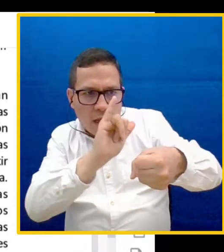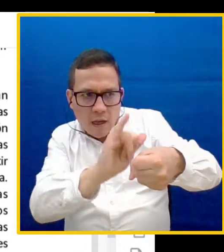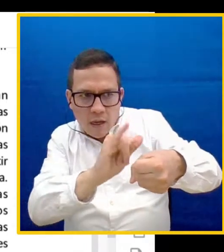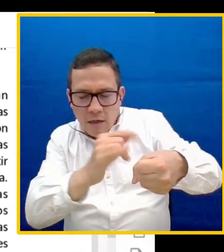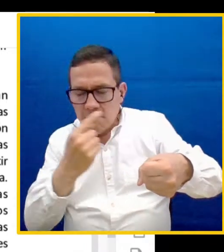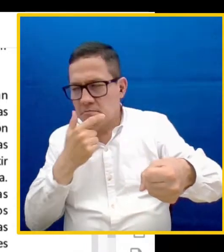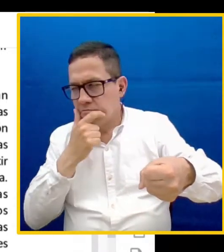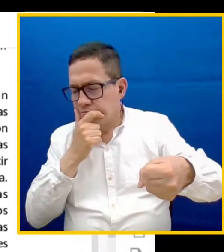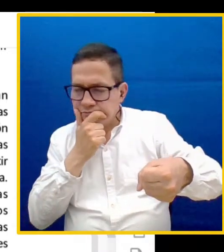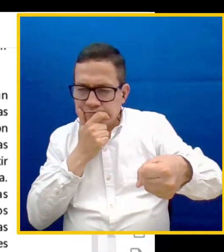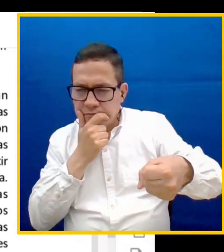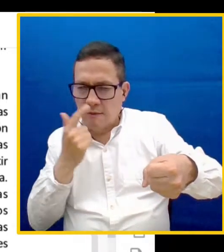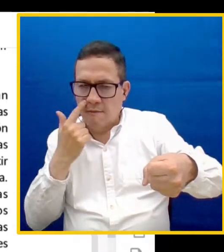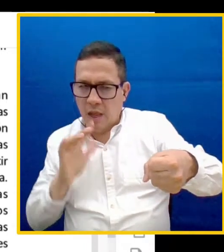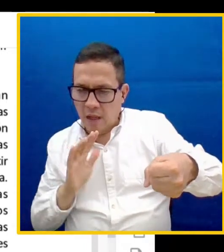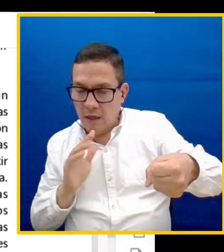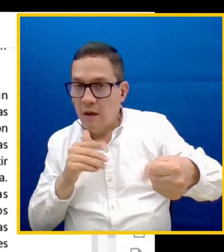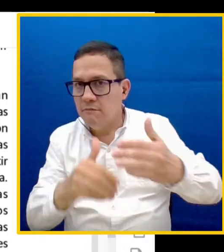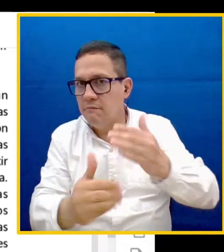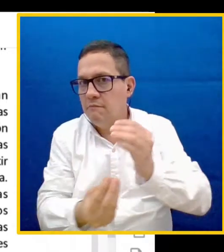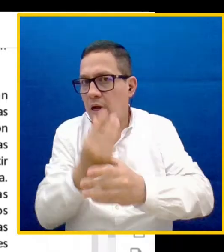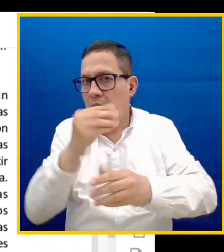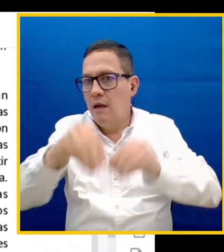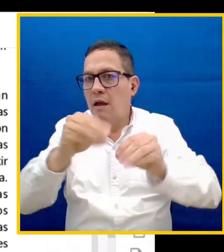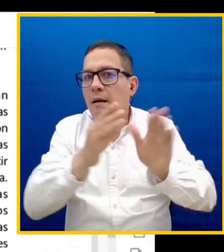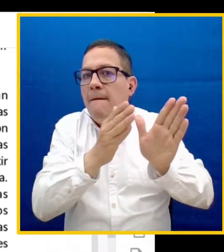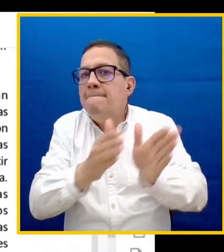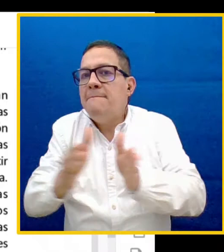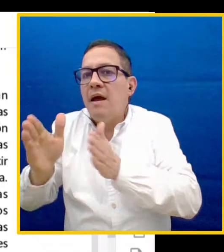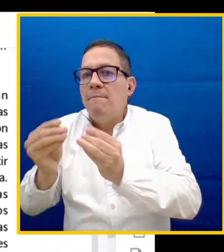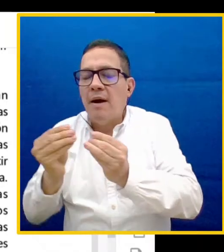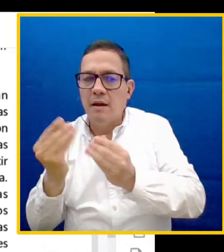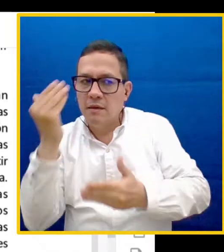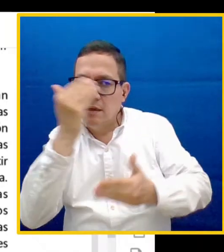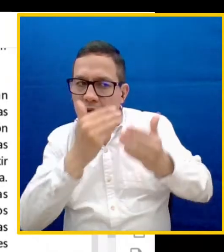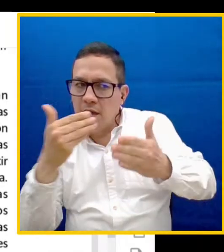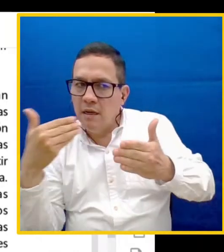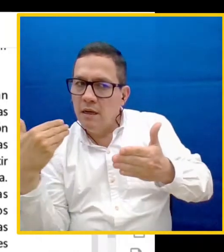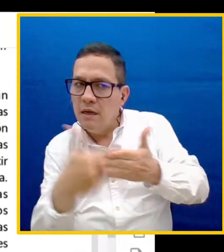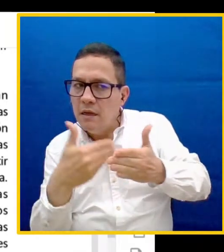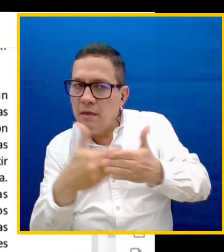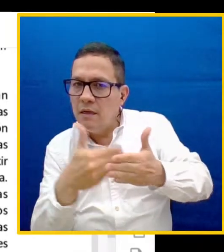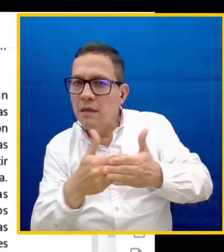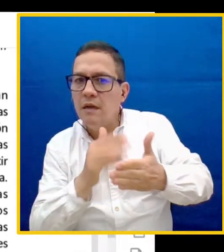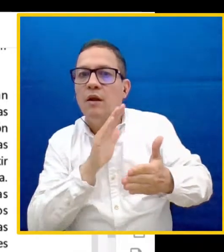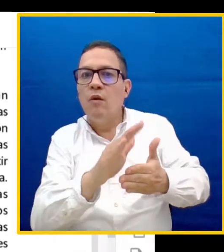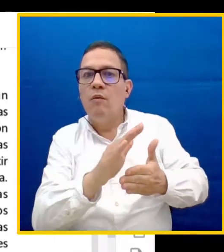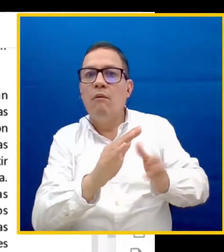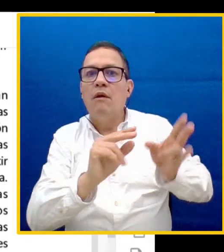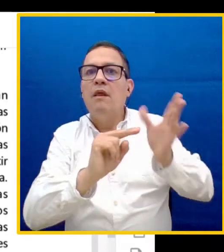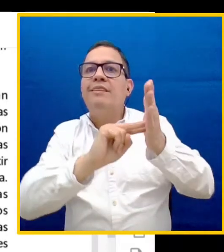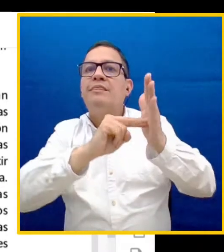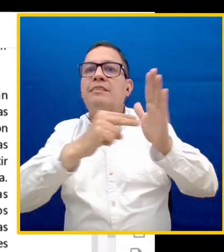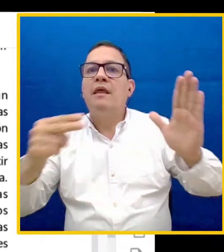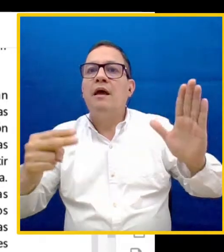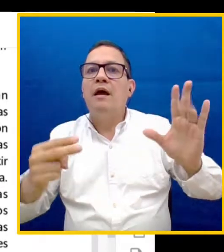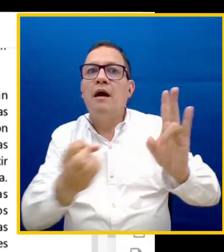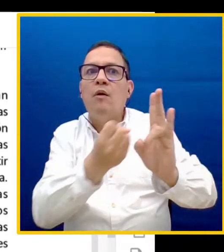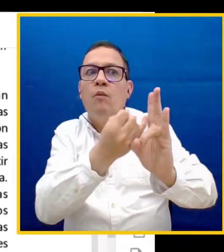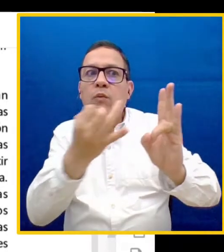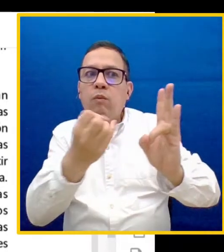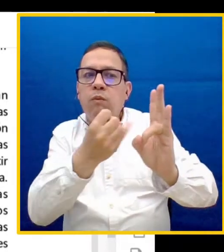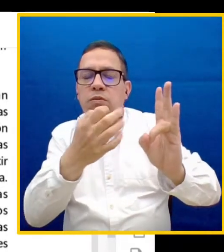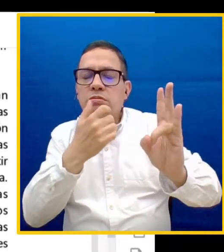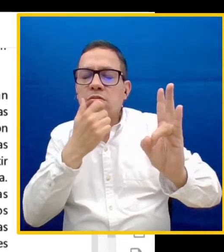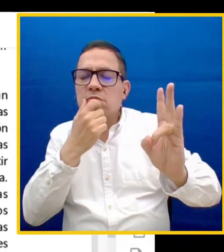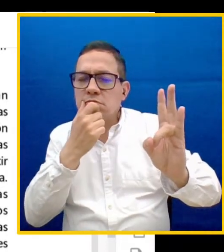para ponerlas a prueba. El trabajo fundamental de las técnicas cuantitativas es lograr que los